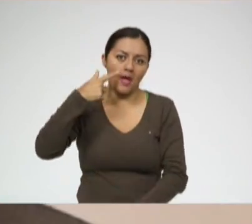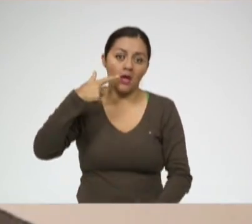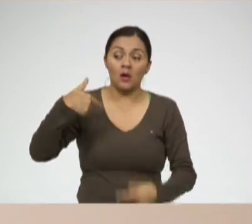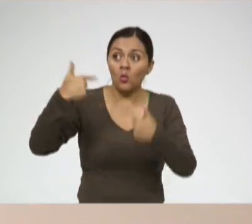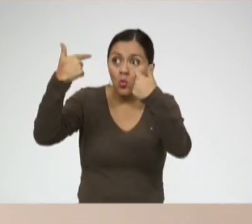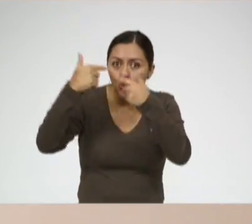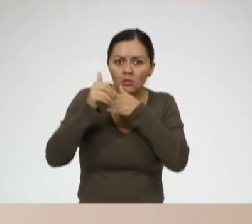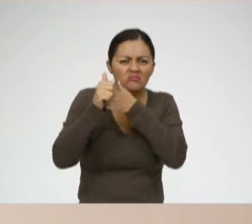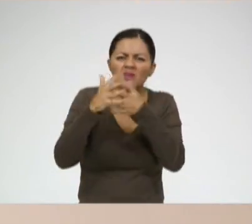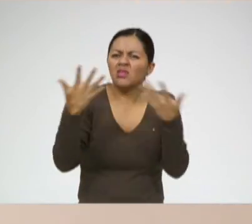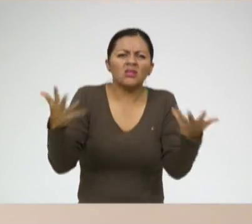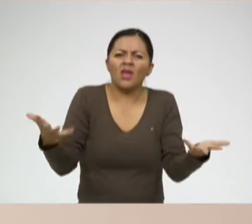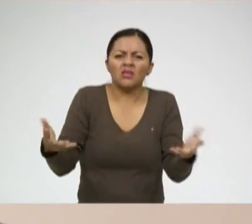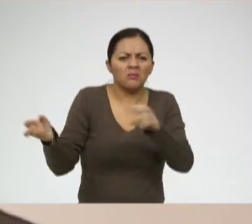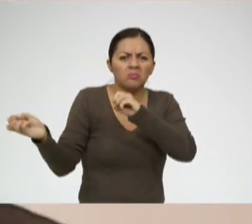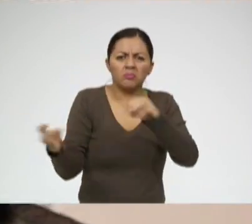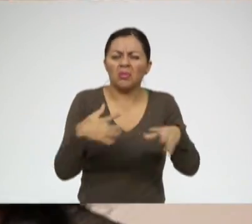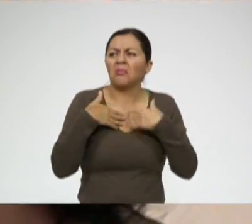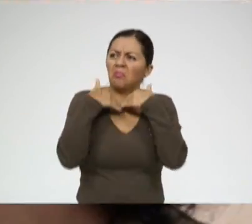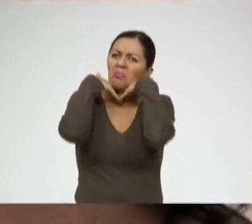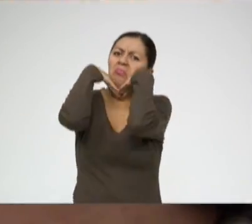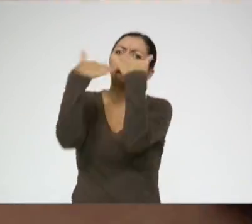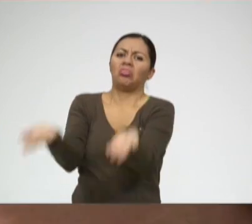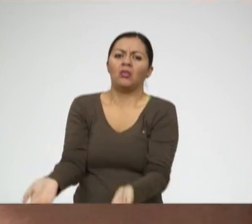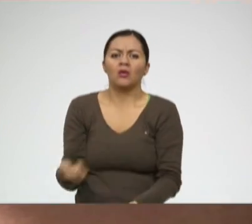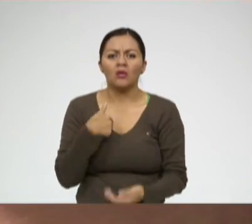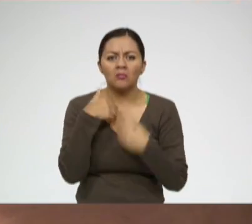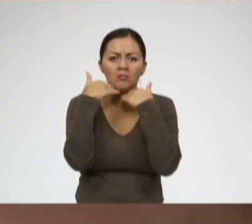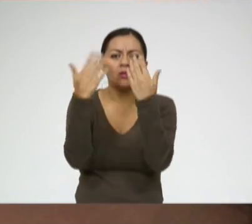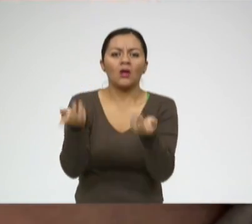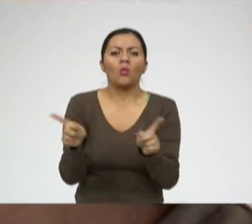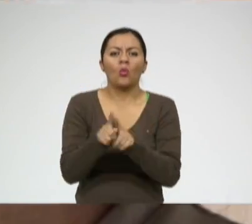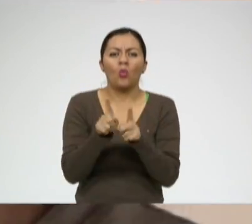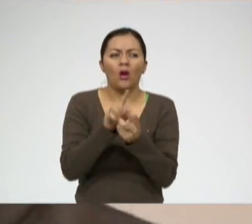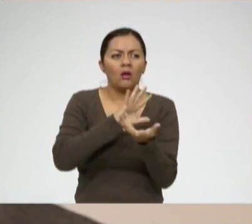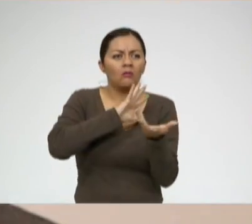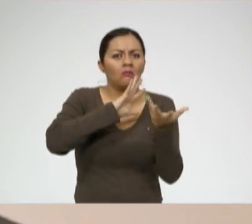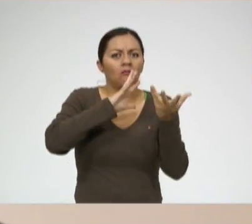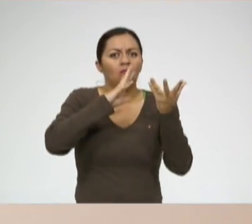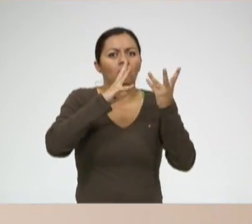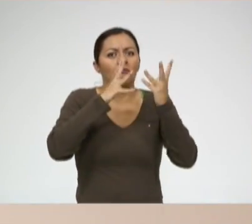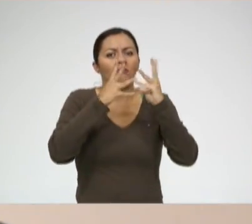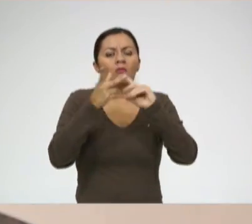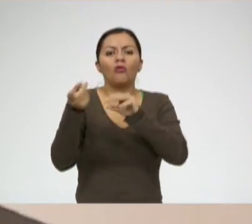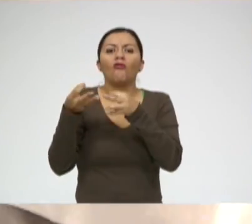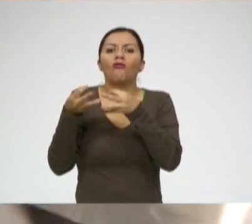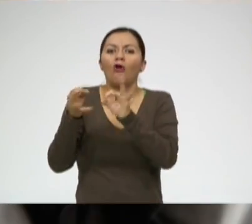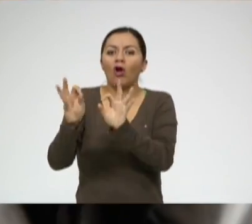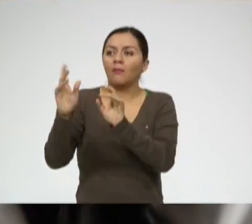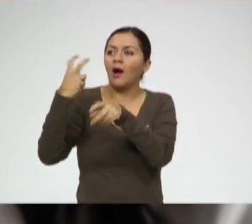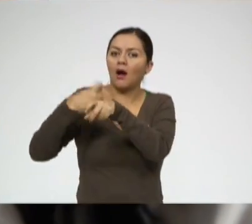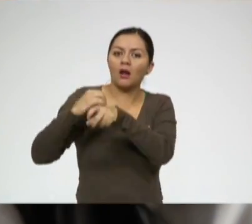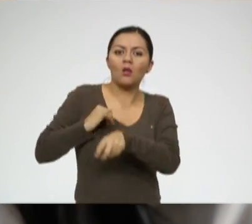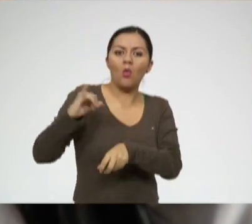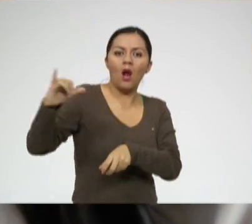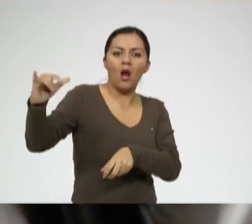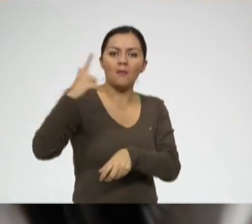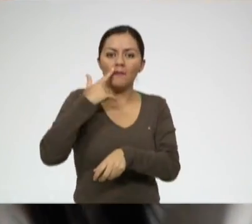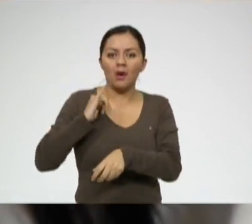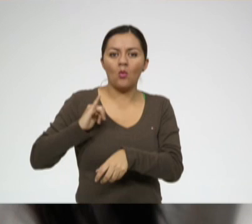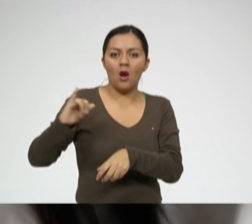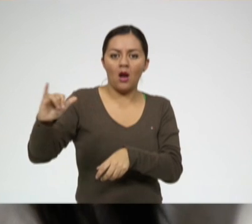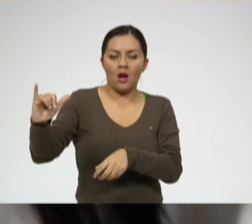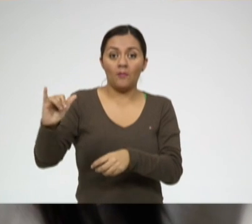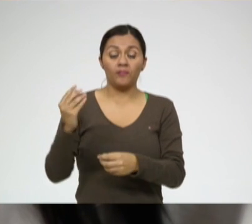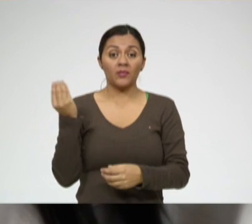creó él. Él prácticamente con todo el año, él me moldeó y yo me moldeé esa forma de ser. Que el adolescente está en